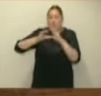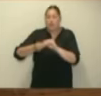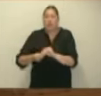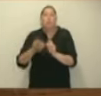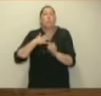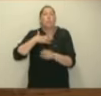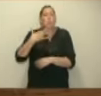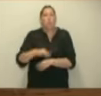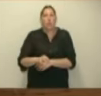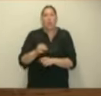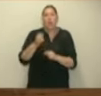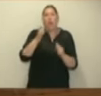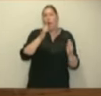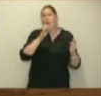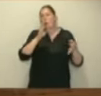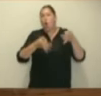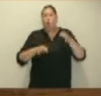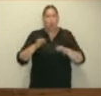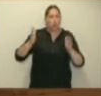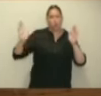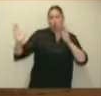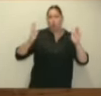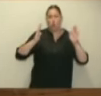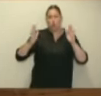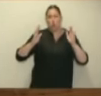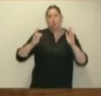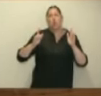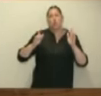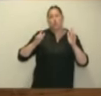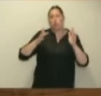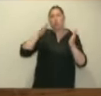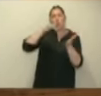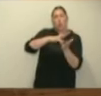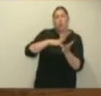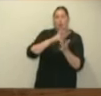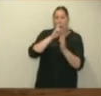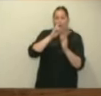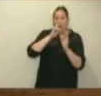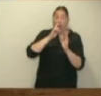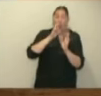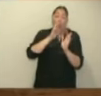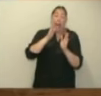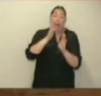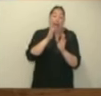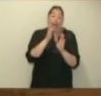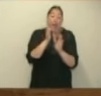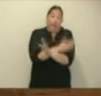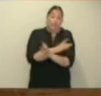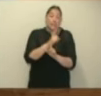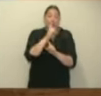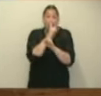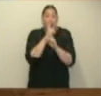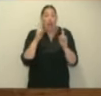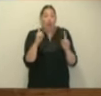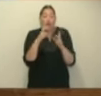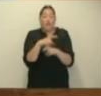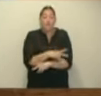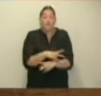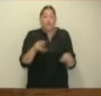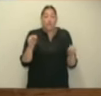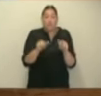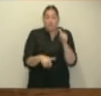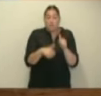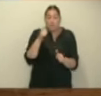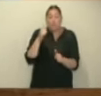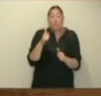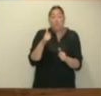en el mes de otoño, garantizando de esta manera que antes de la finalización del año y sobre todo antes de la disolución de esta Cámara,